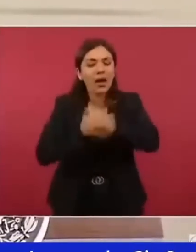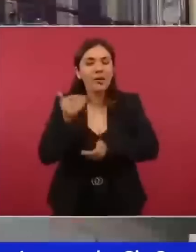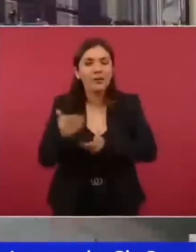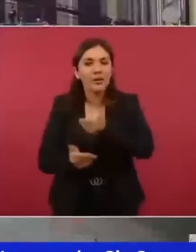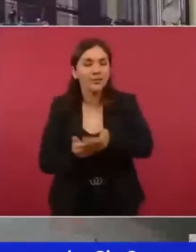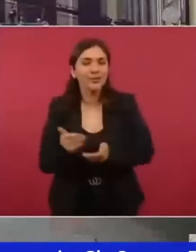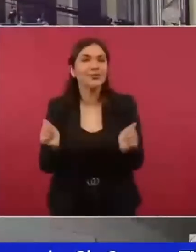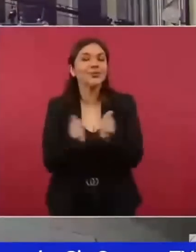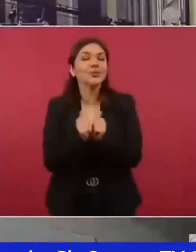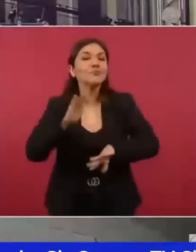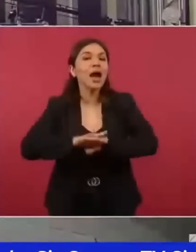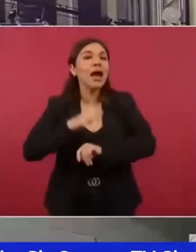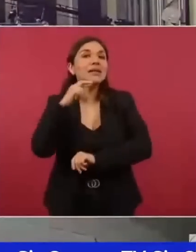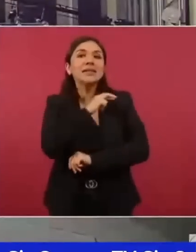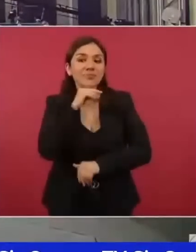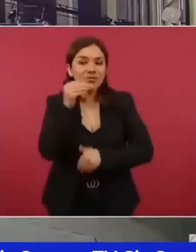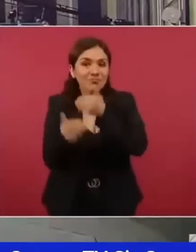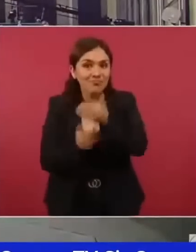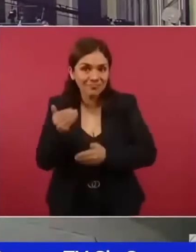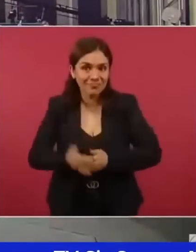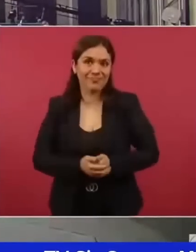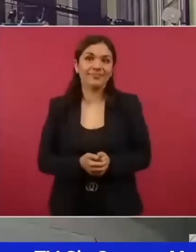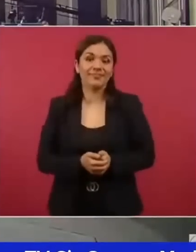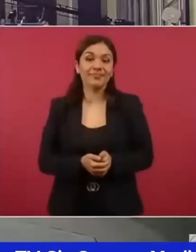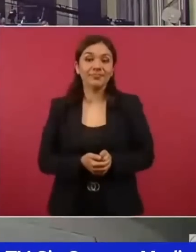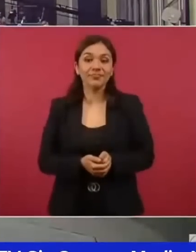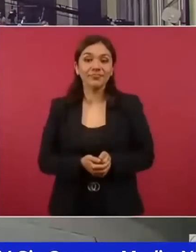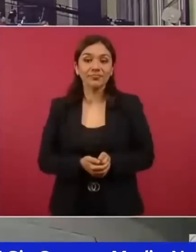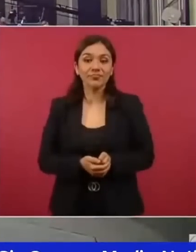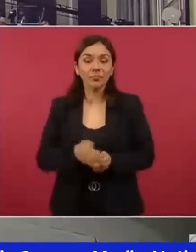prisa. Vamos viendo